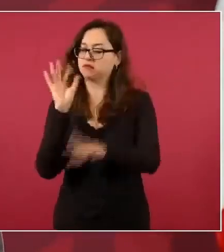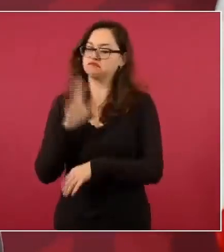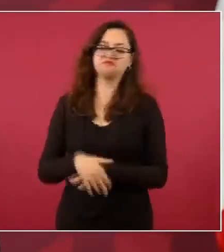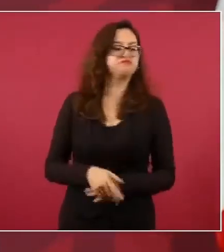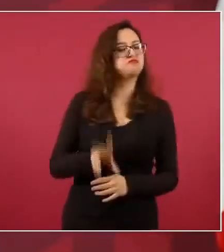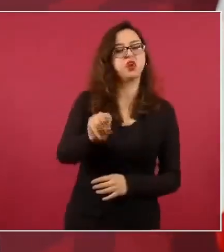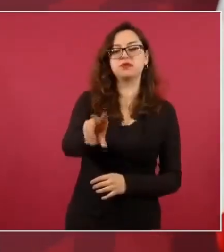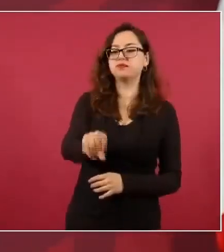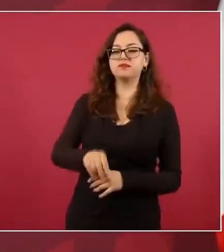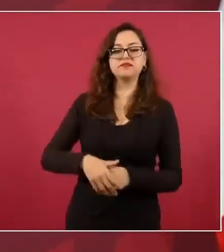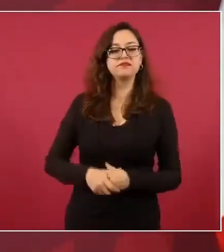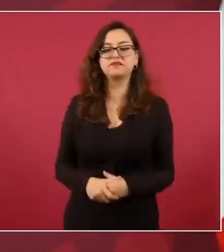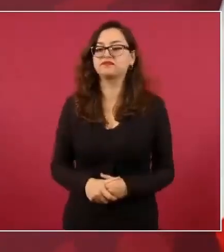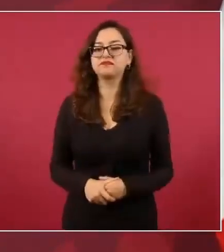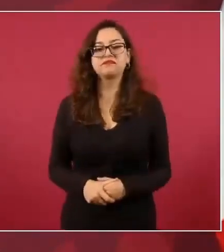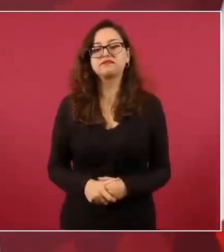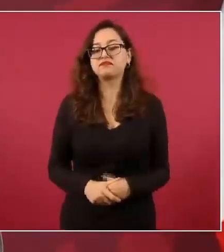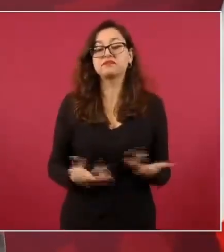elija a los